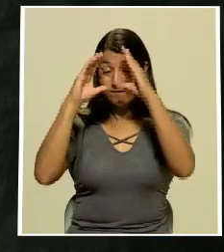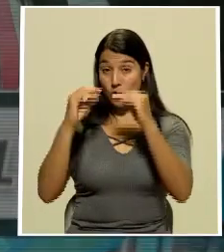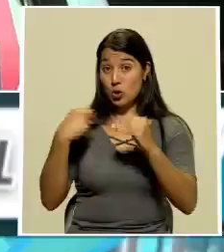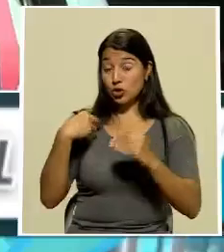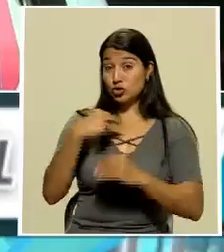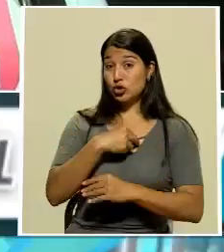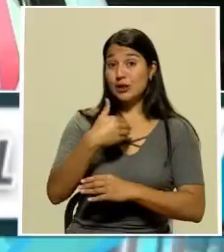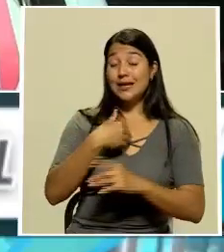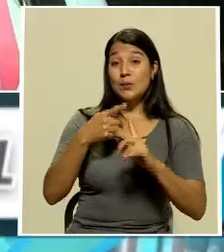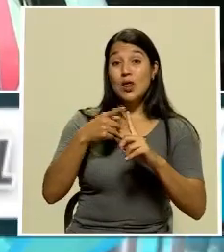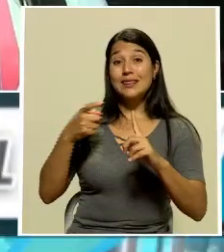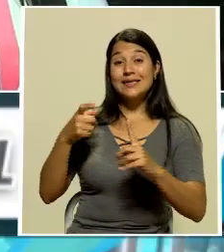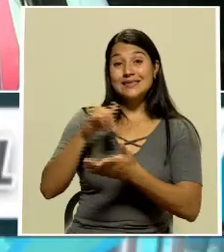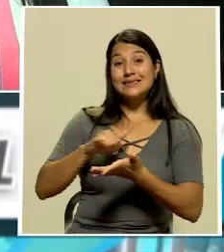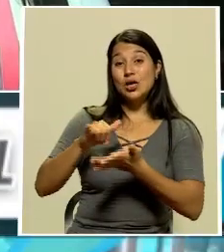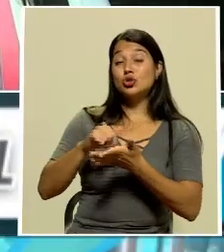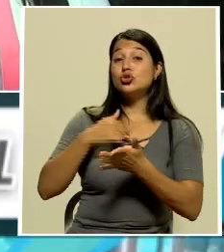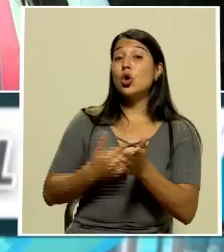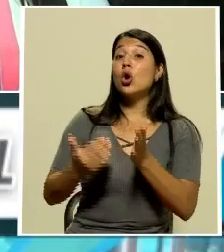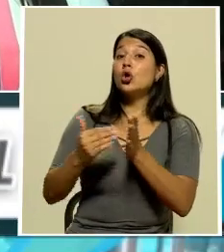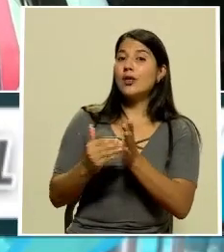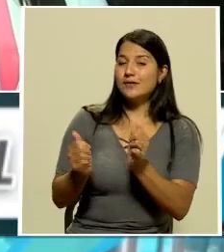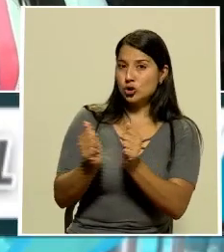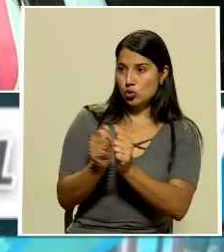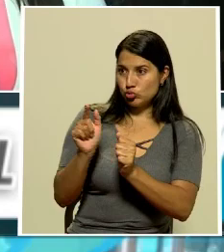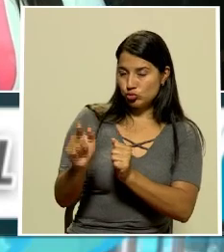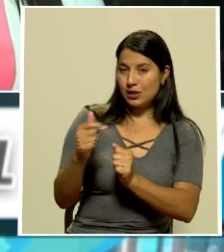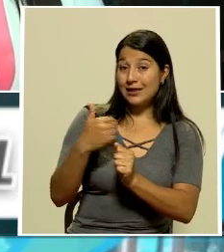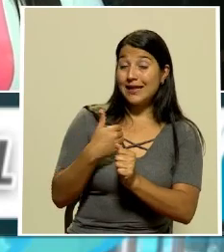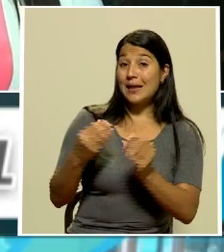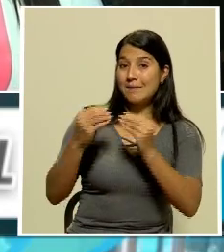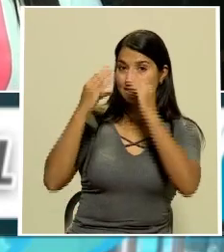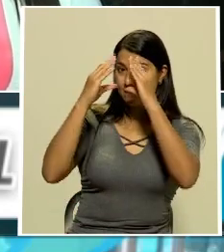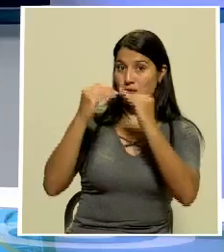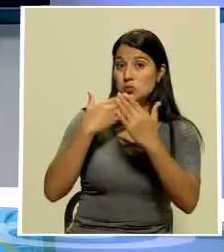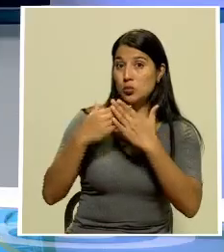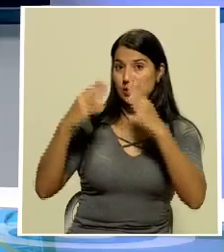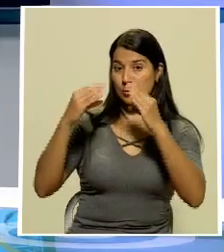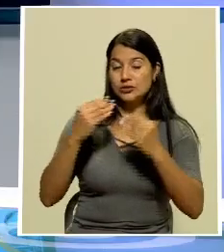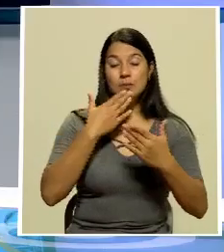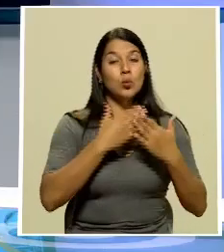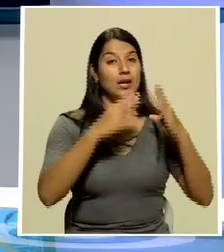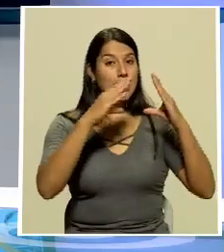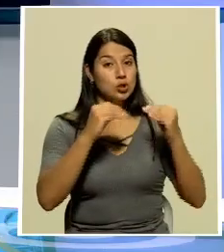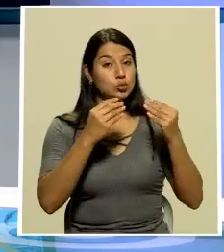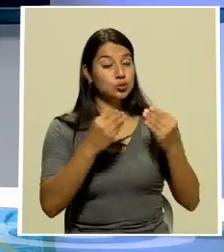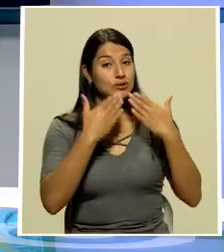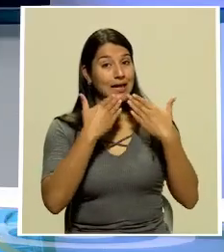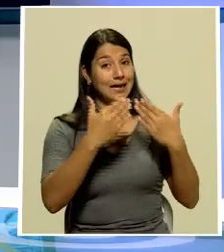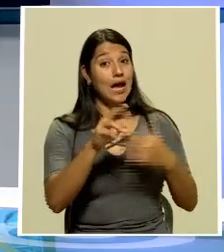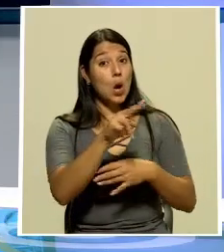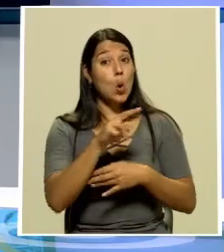que tenemos desde San José. Vuelvo con usted al estudio principal donde tiene más noticias. Buenas noches. Buenas noches. Muchas gracias a